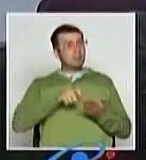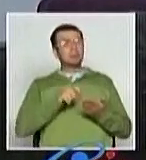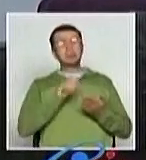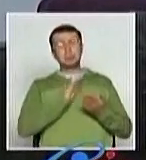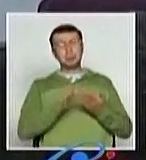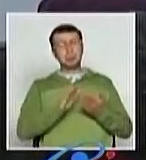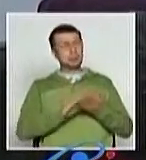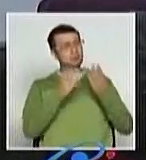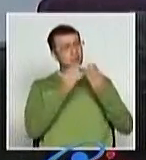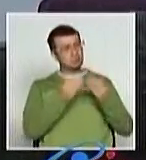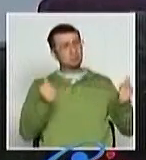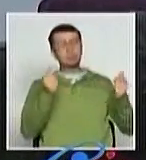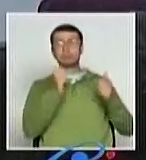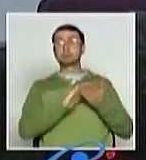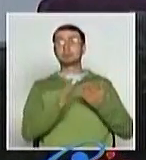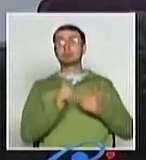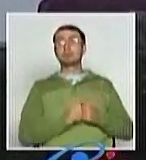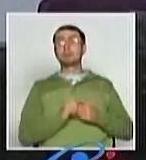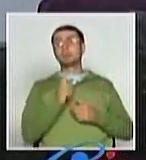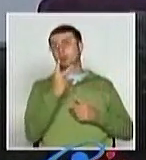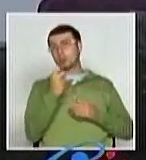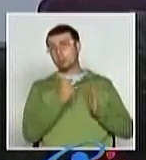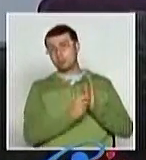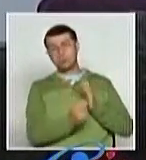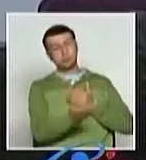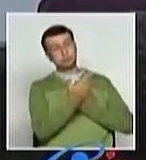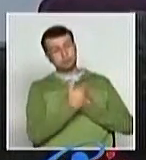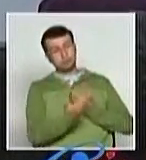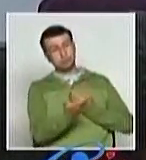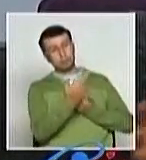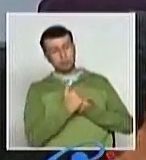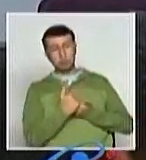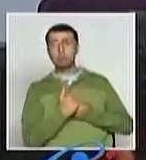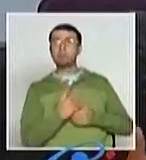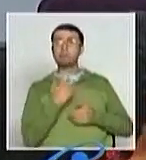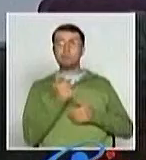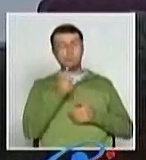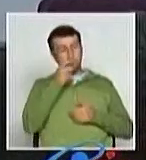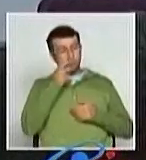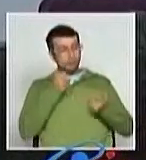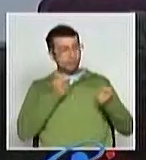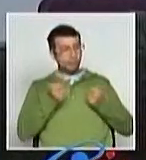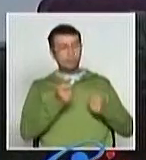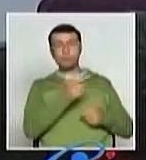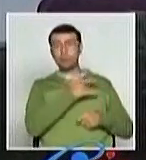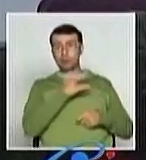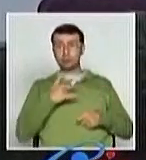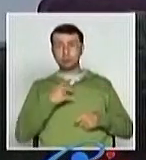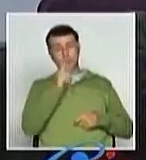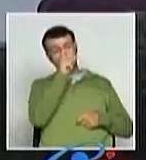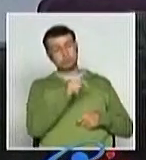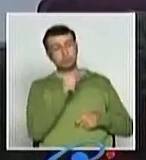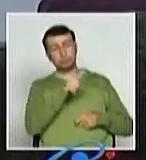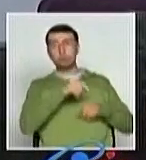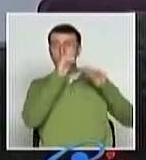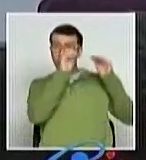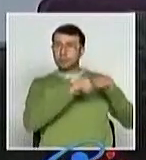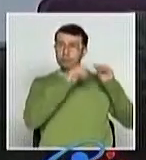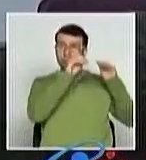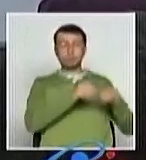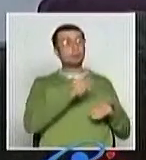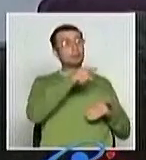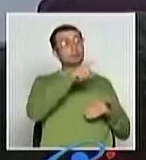Eso se demora más o menos dos sesiones haciendo la terapia cognitivo conductual donde le enseñamos al paciente que debe de